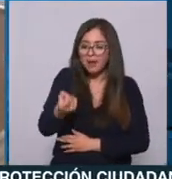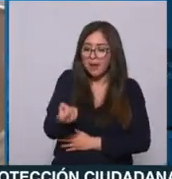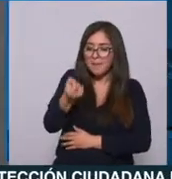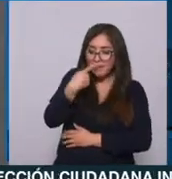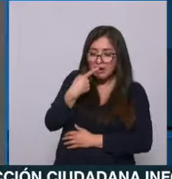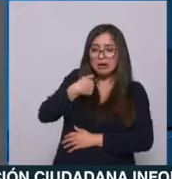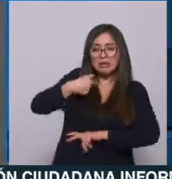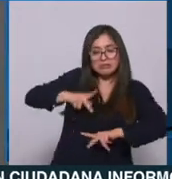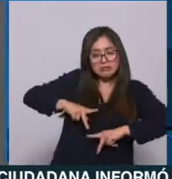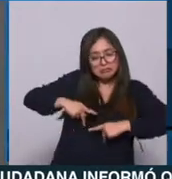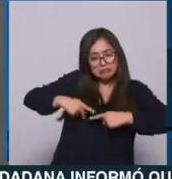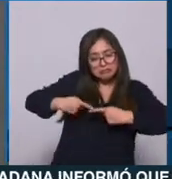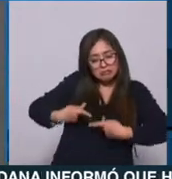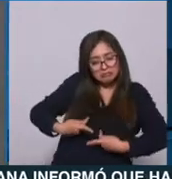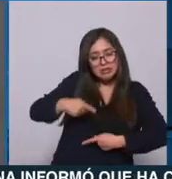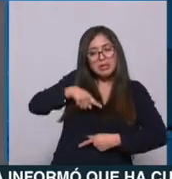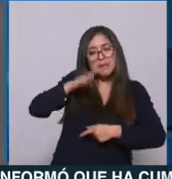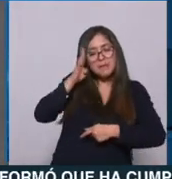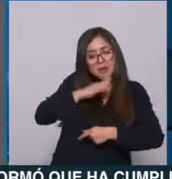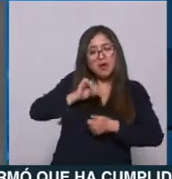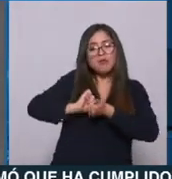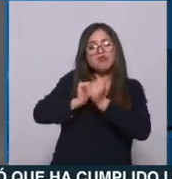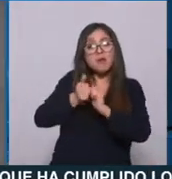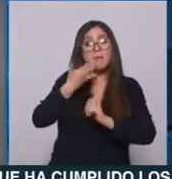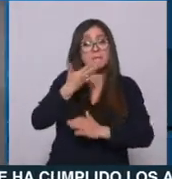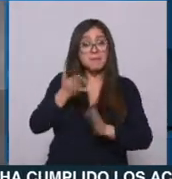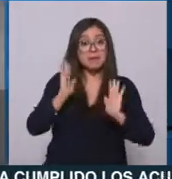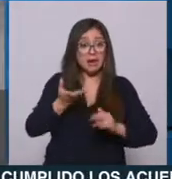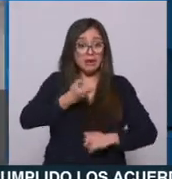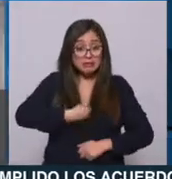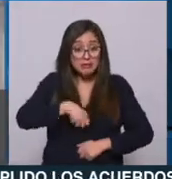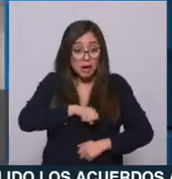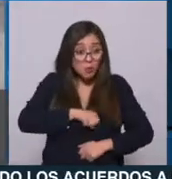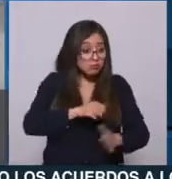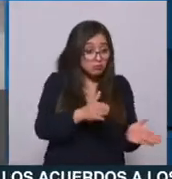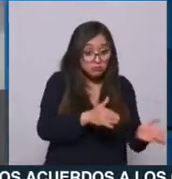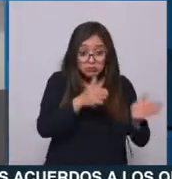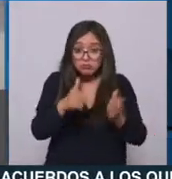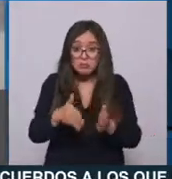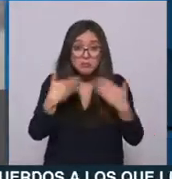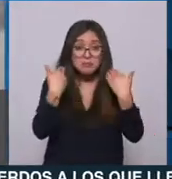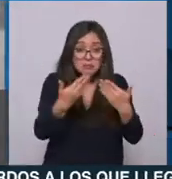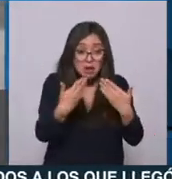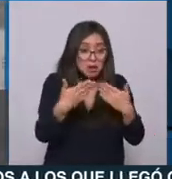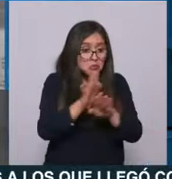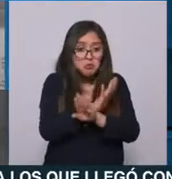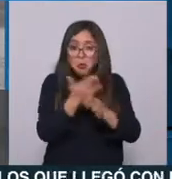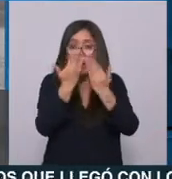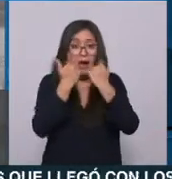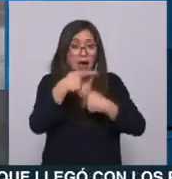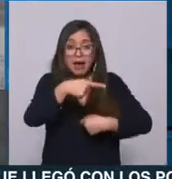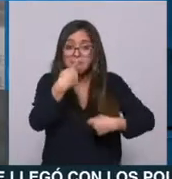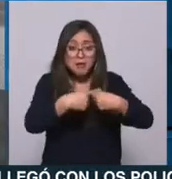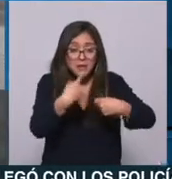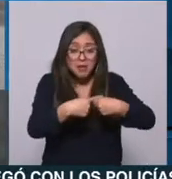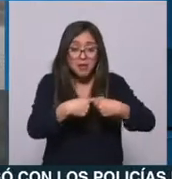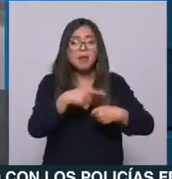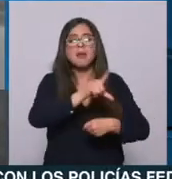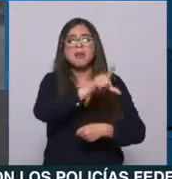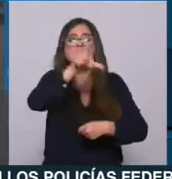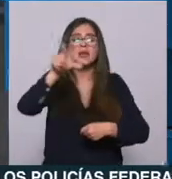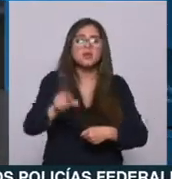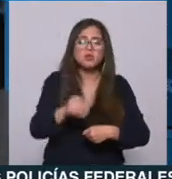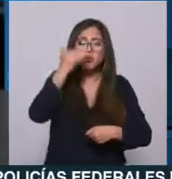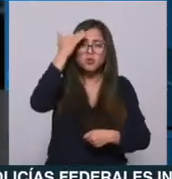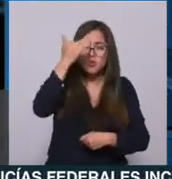continuar con la siguiente fase. Y es quizá en esta fase, si el paciente después de completar una fase quedó sin enfermedad, y obviamente si dejamos pasar más